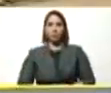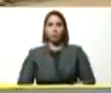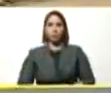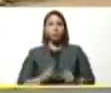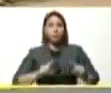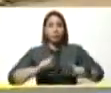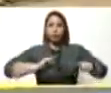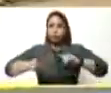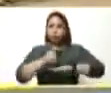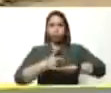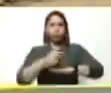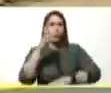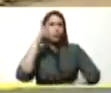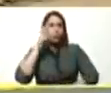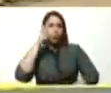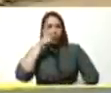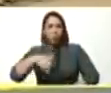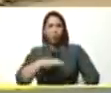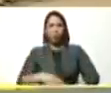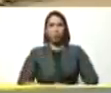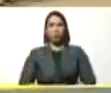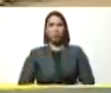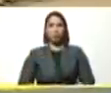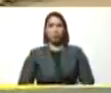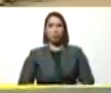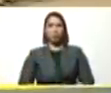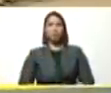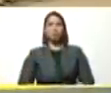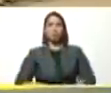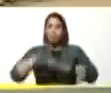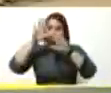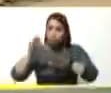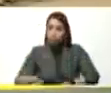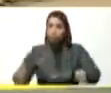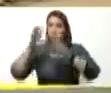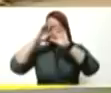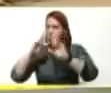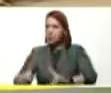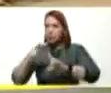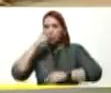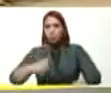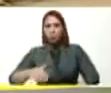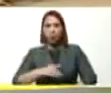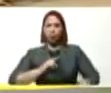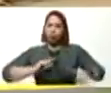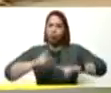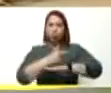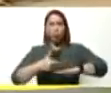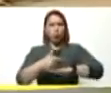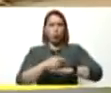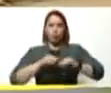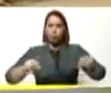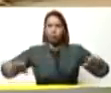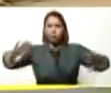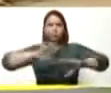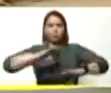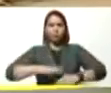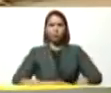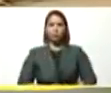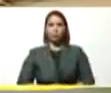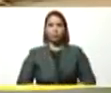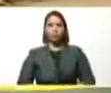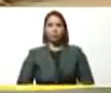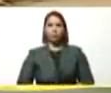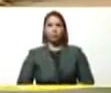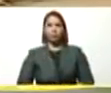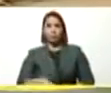Para gobernar escuchando al pueblo, para gobernar obedeciendo al pueblo, para gobernar desde el terreno, desde la calle,